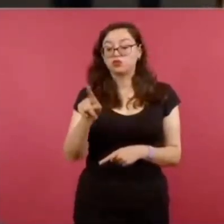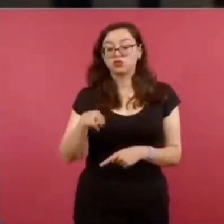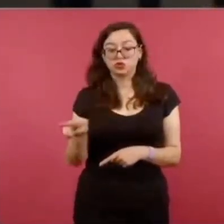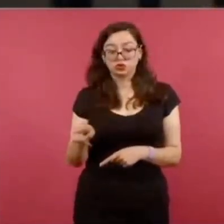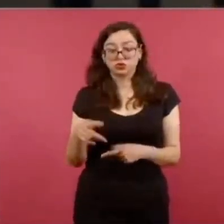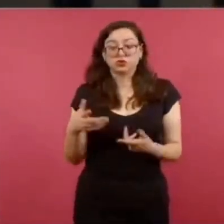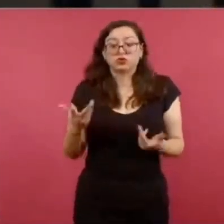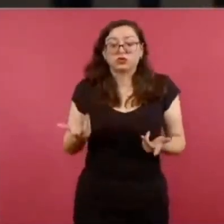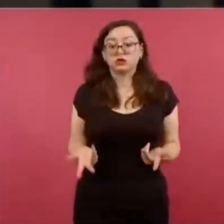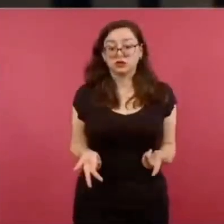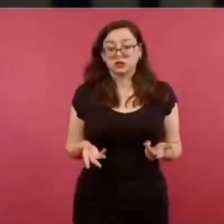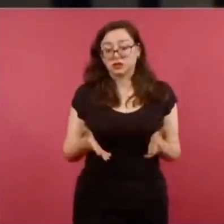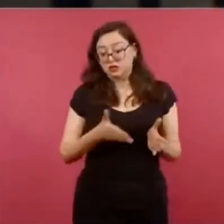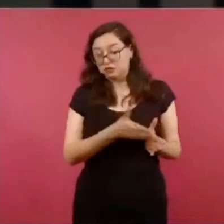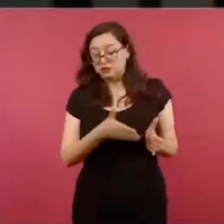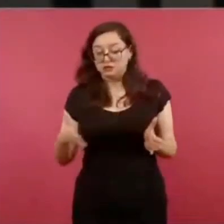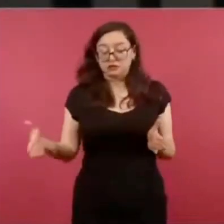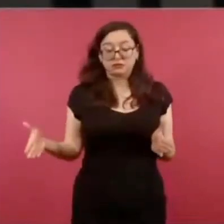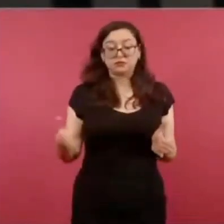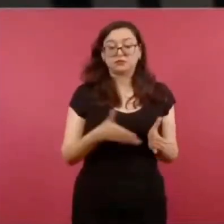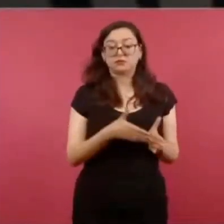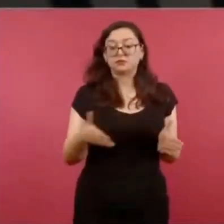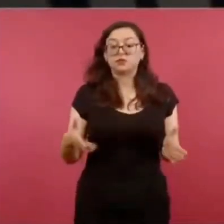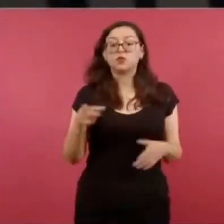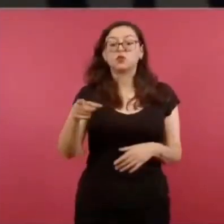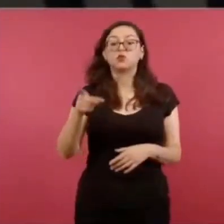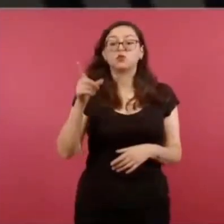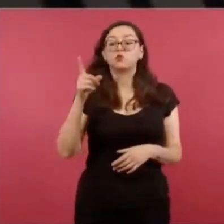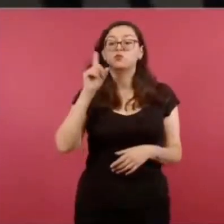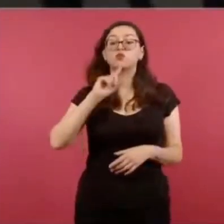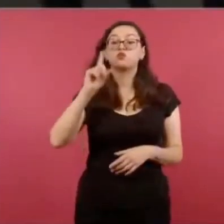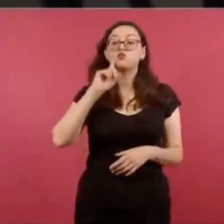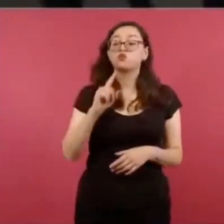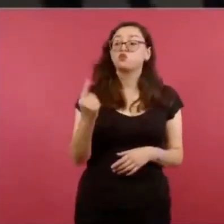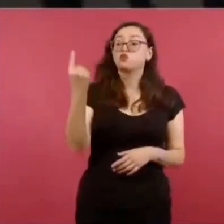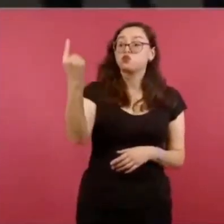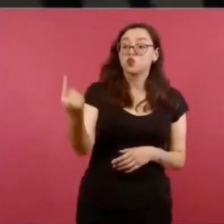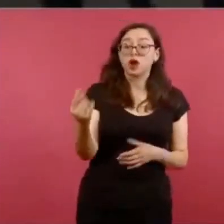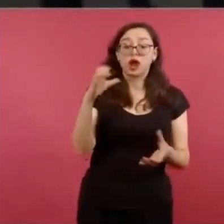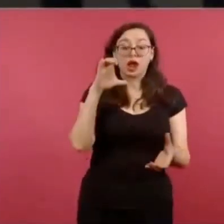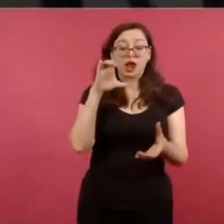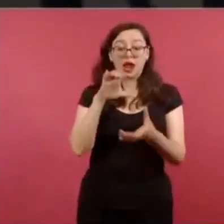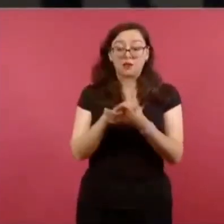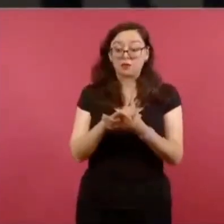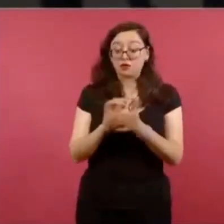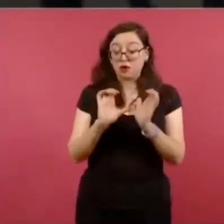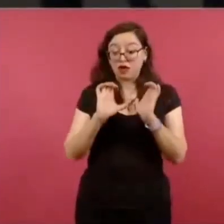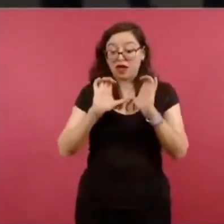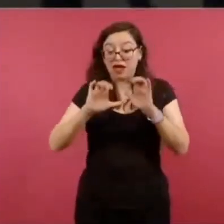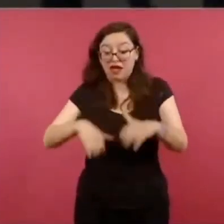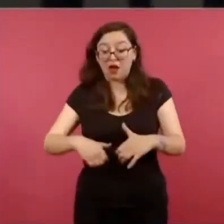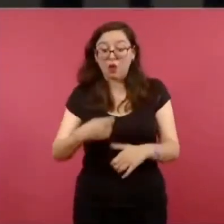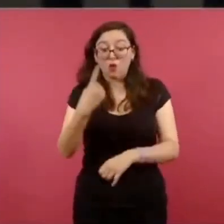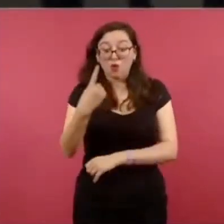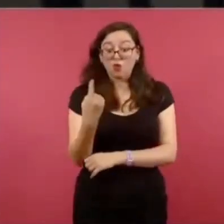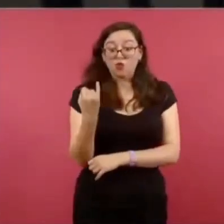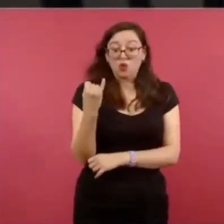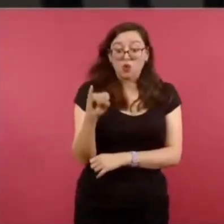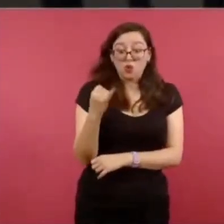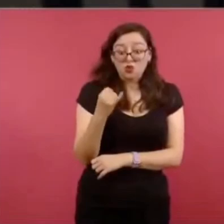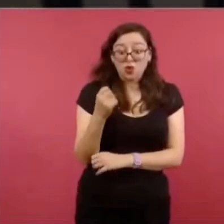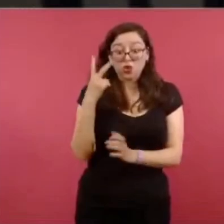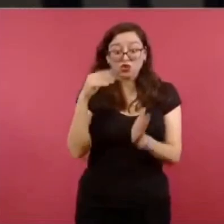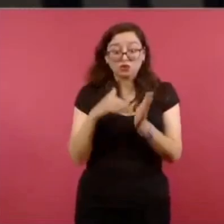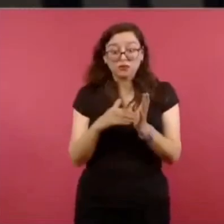cronología, el esposo de María Amparo Casar lo contratan el 1 de junio de 2004. Ese mismo mes